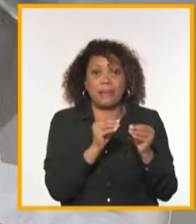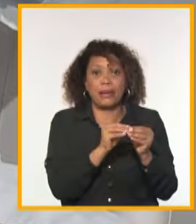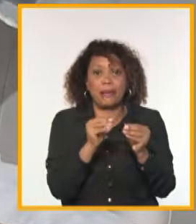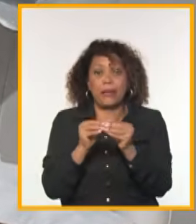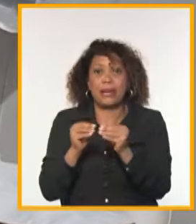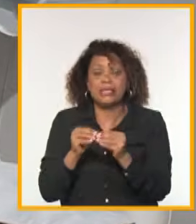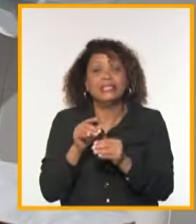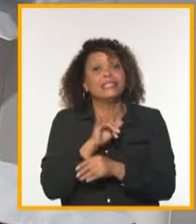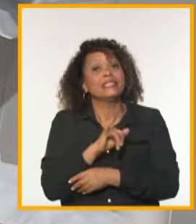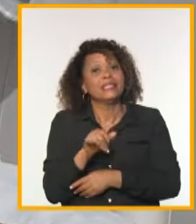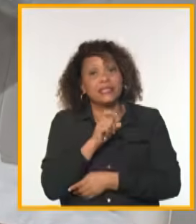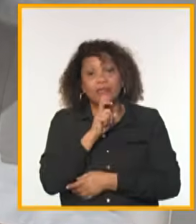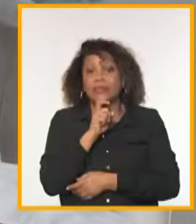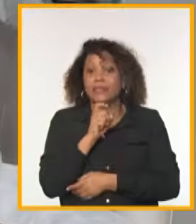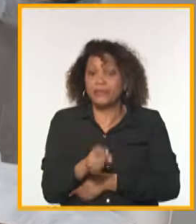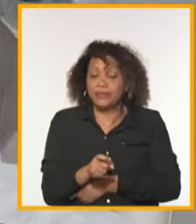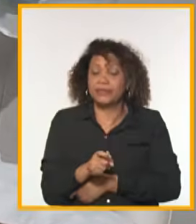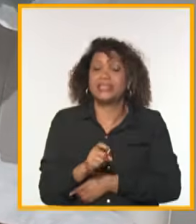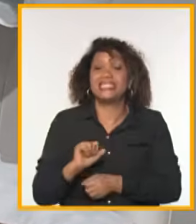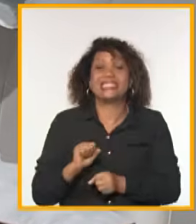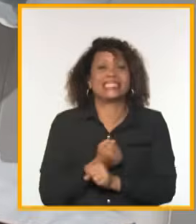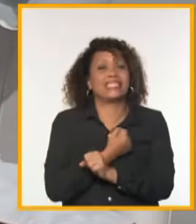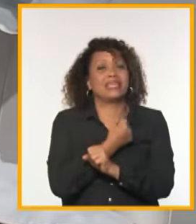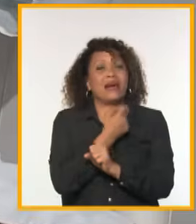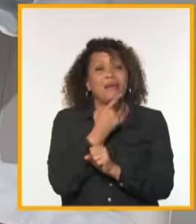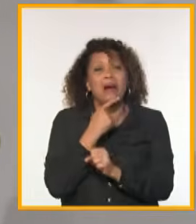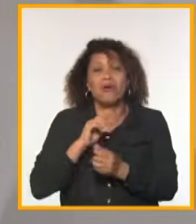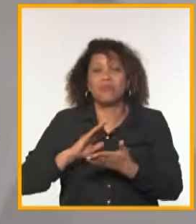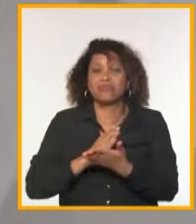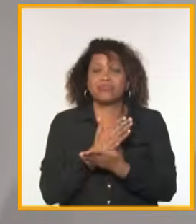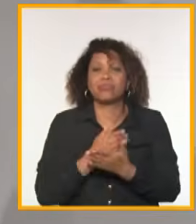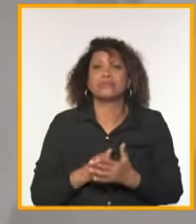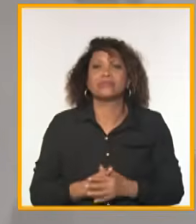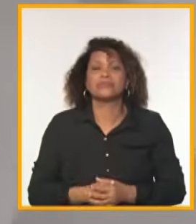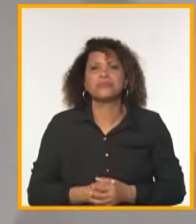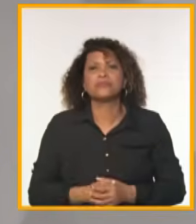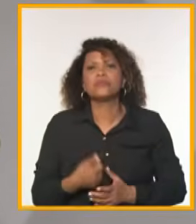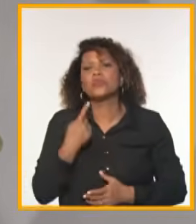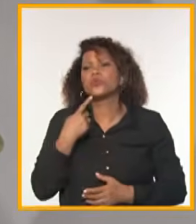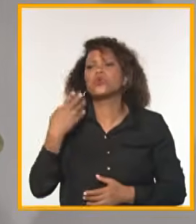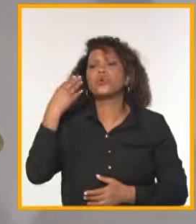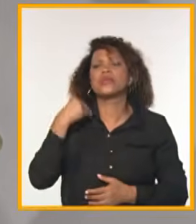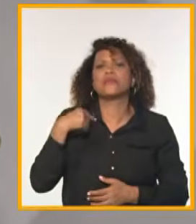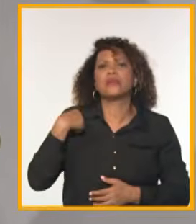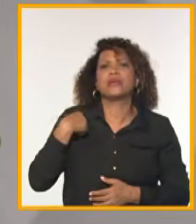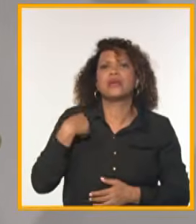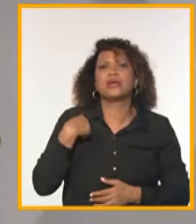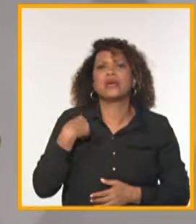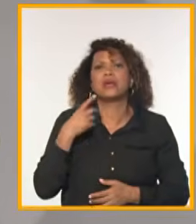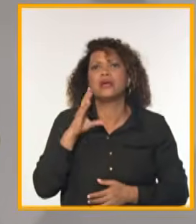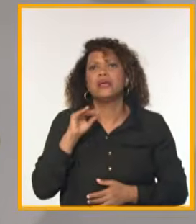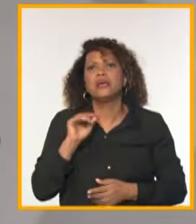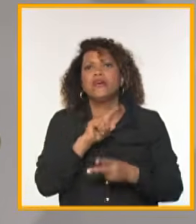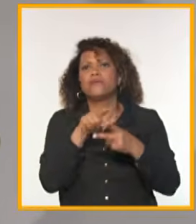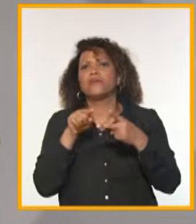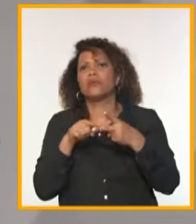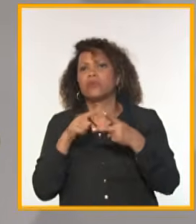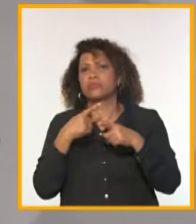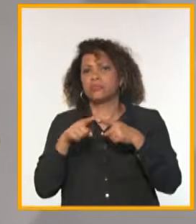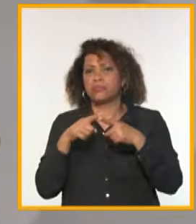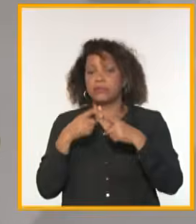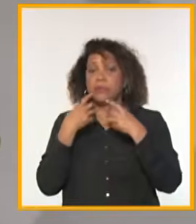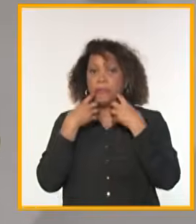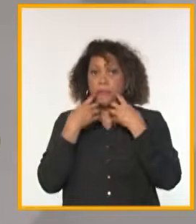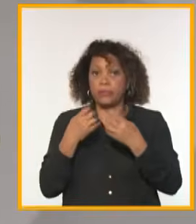a mí también trabajo y mucha dedicación. Decía yo que hay dos aportes extraordinarios de Jorge Pérez